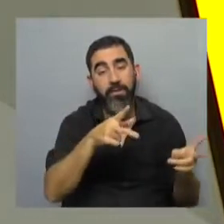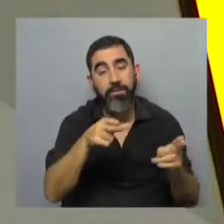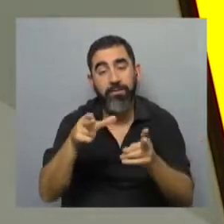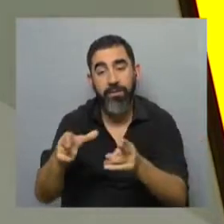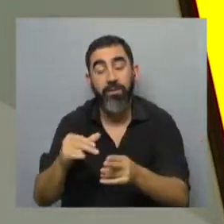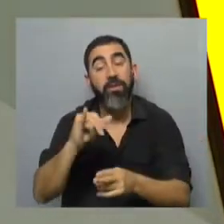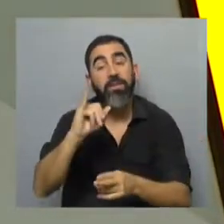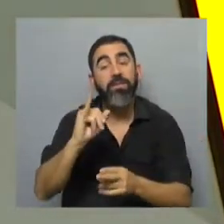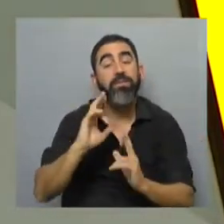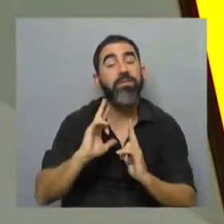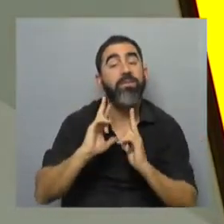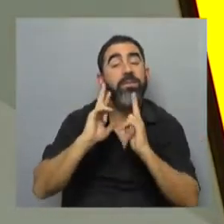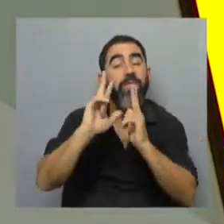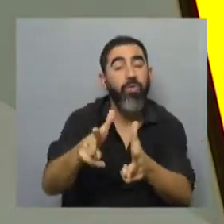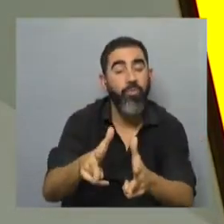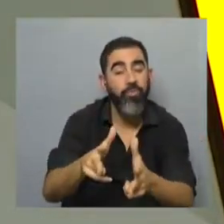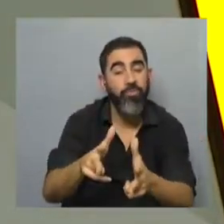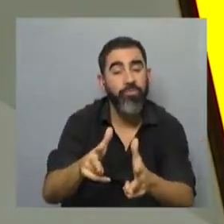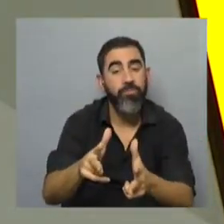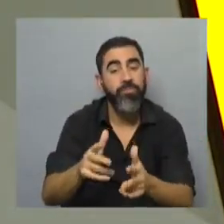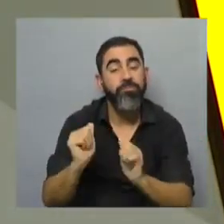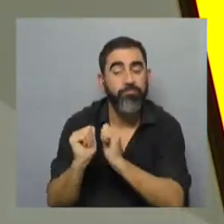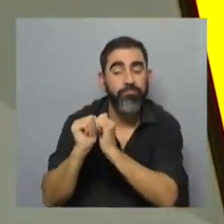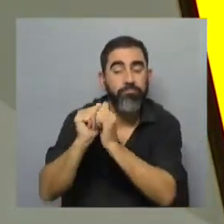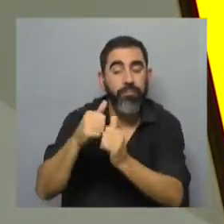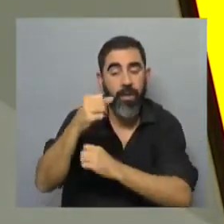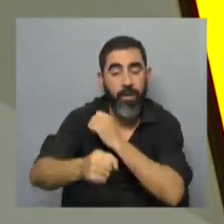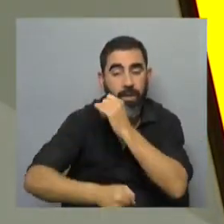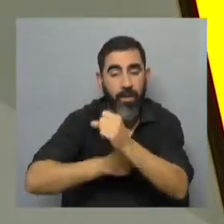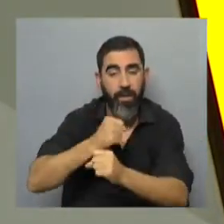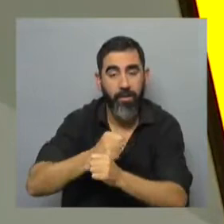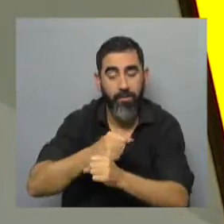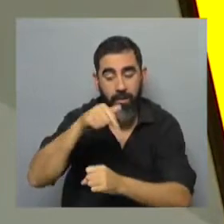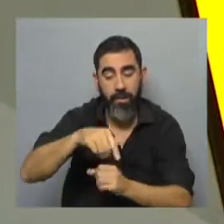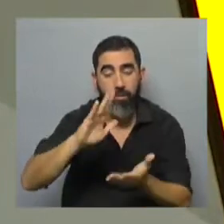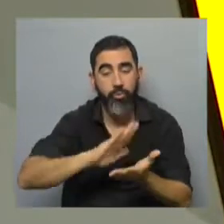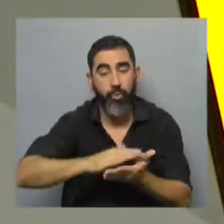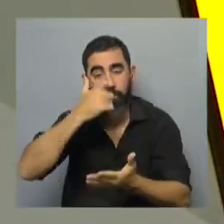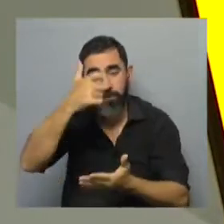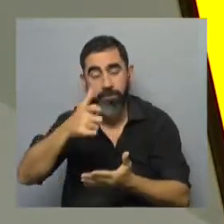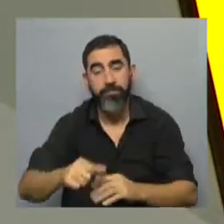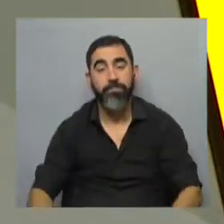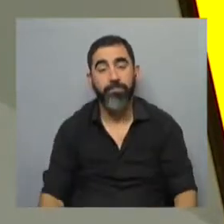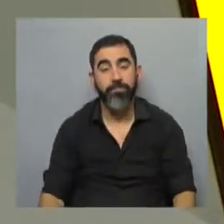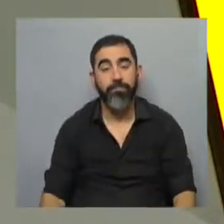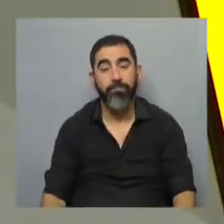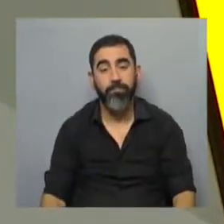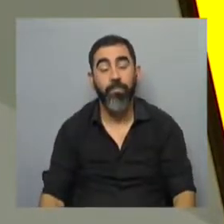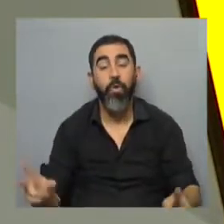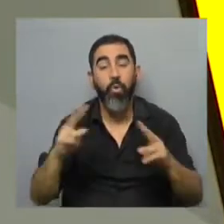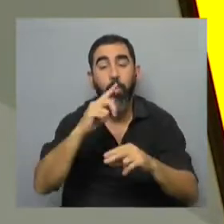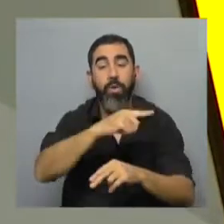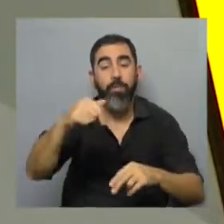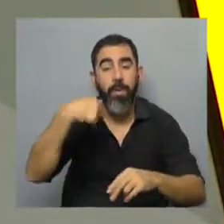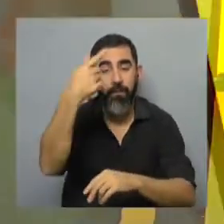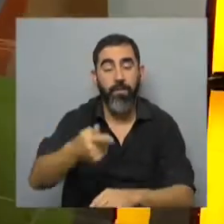si te digo, que, insisto, nos va a ir acompañando a lo largo del año aquí en Sobre Ciencia. Así que nos vamos con eso, nos vemos la semana